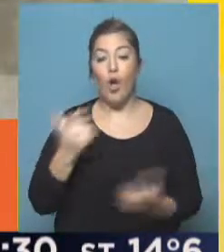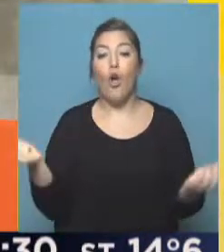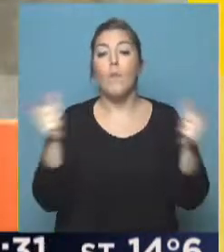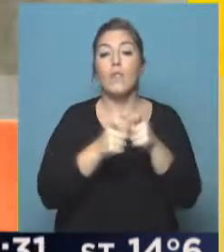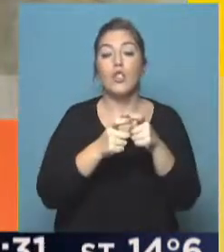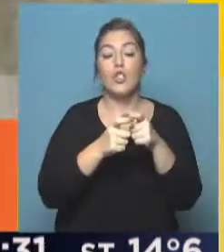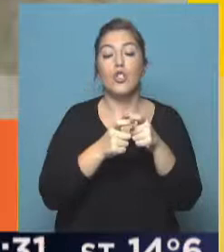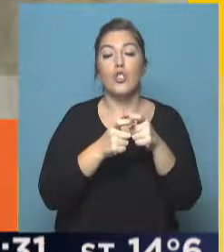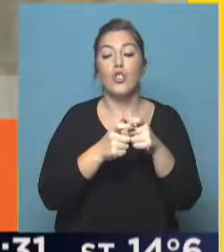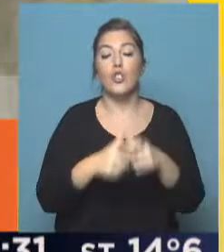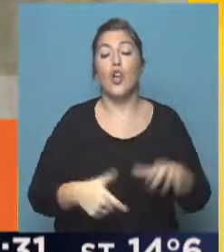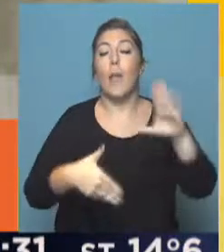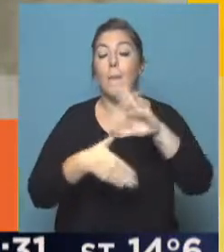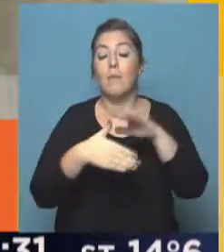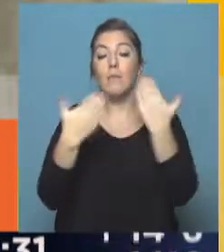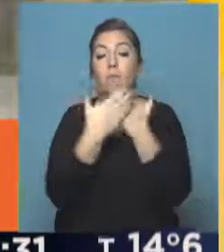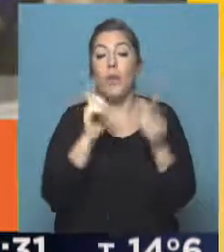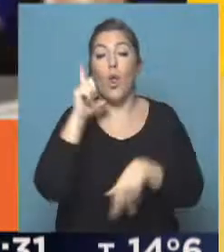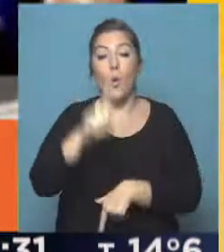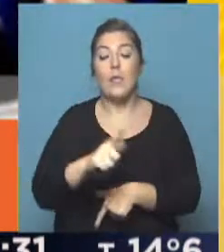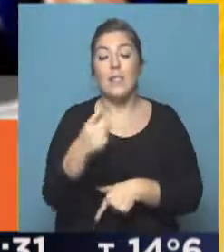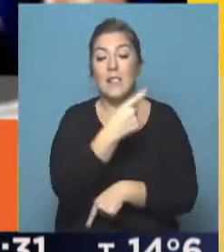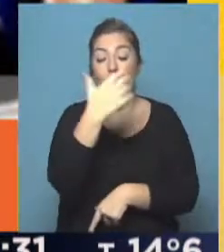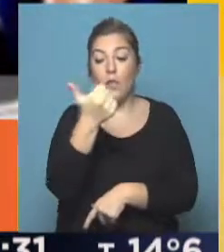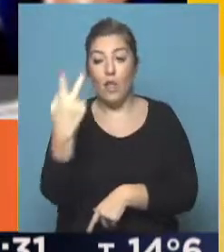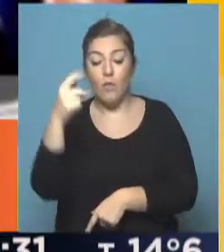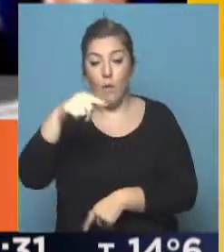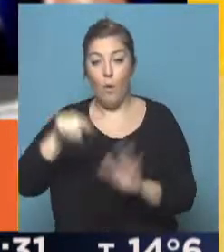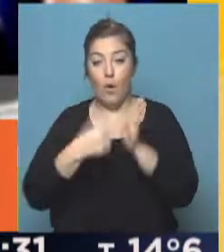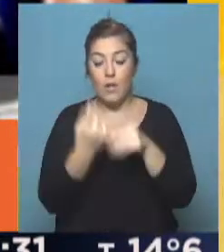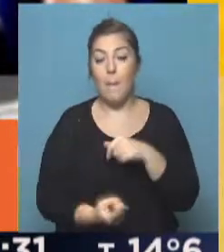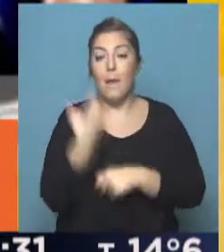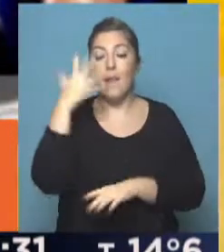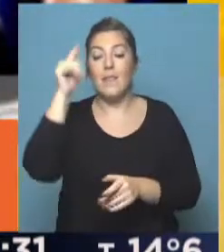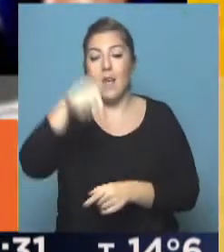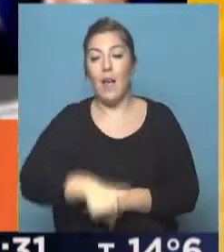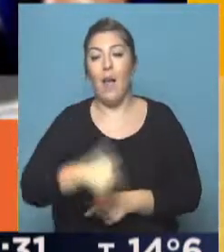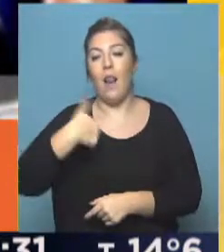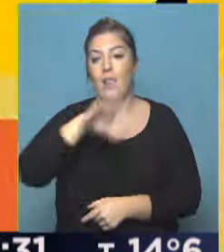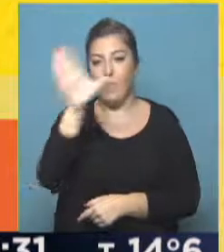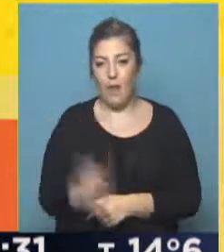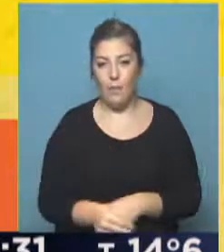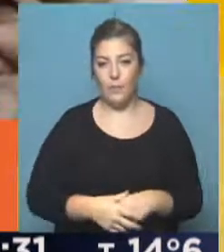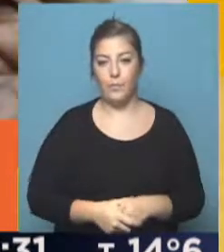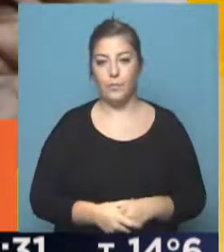abrirá este lunes su período 162 en Buenos Aires. Es la primera vez que se realizan en nuestro país.